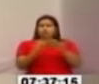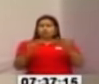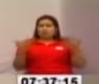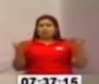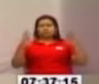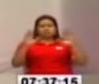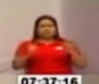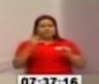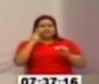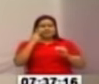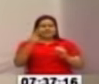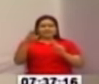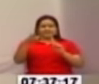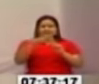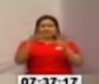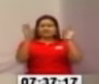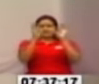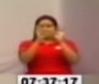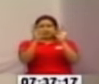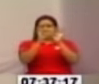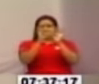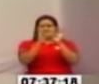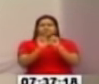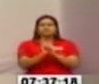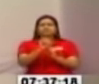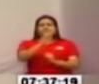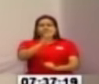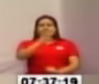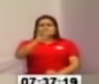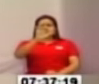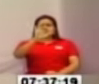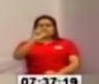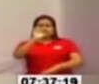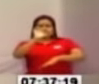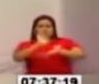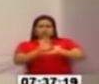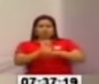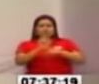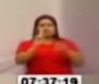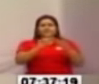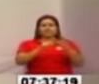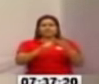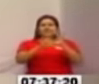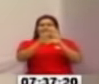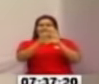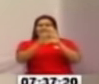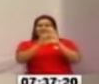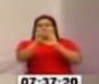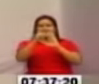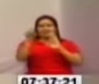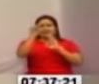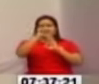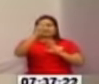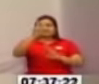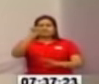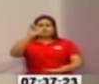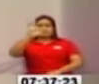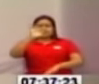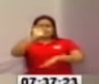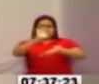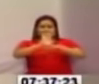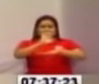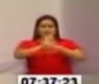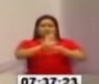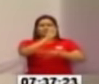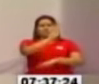redes sociales. En Facebook tenemos Vita Ecuador, tenemos en Instagram @VitaEcuador y en nuestra página